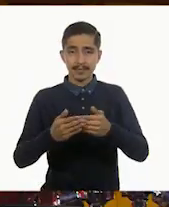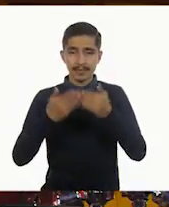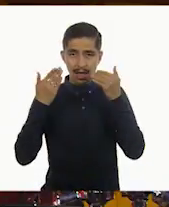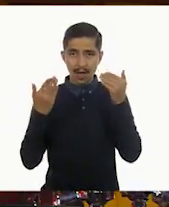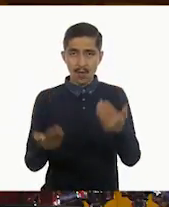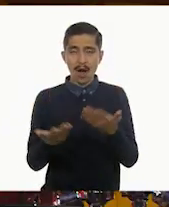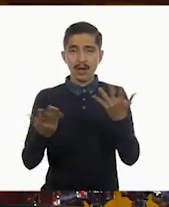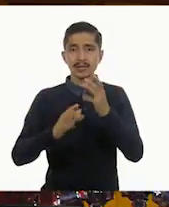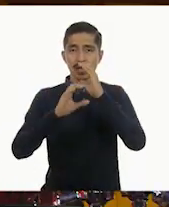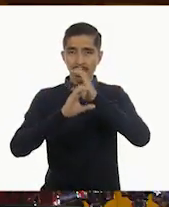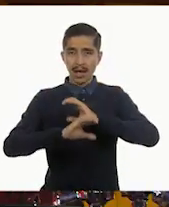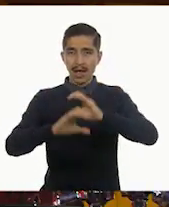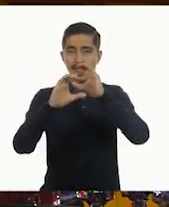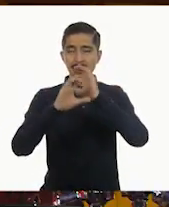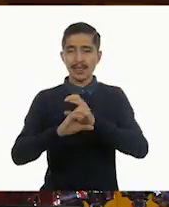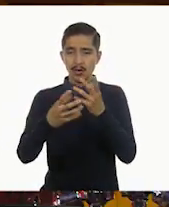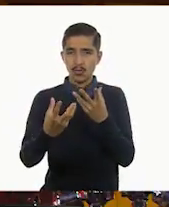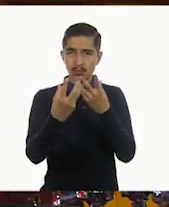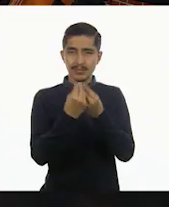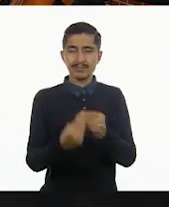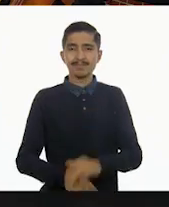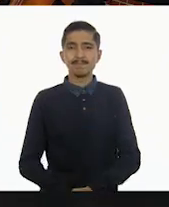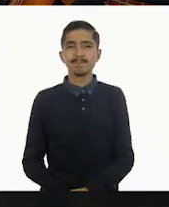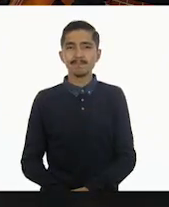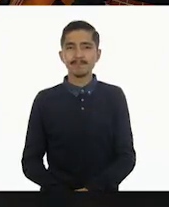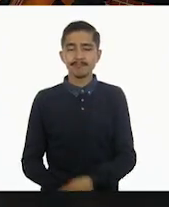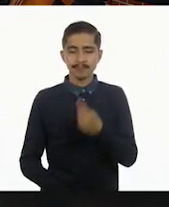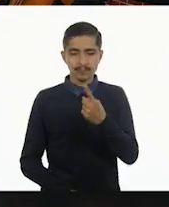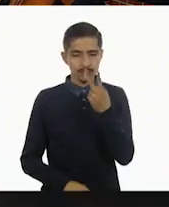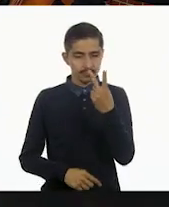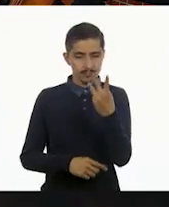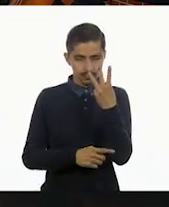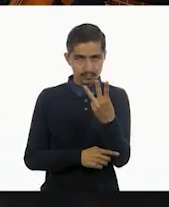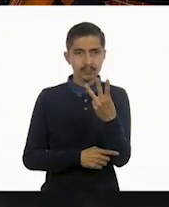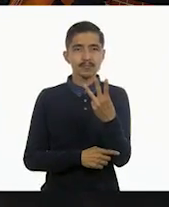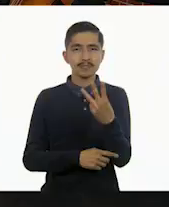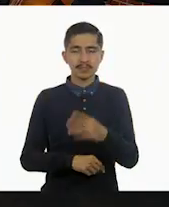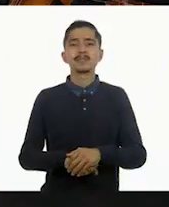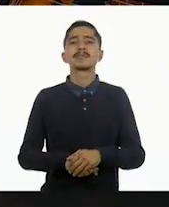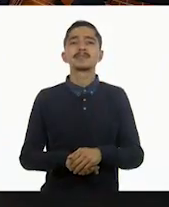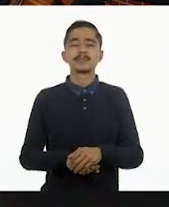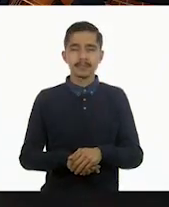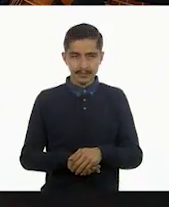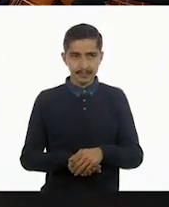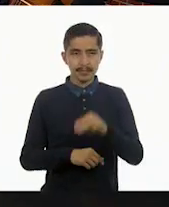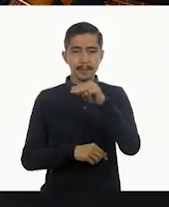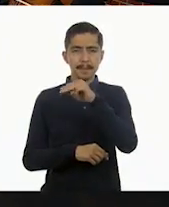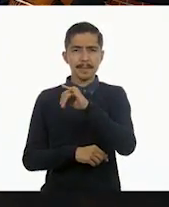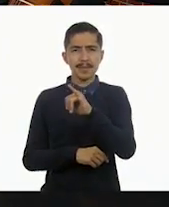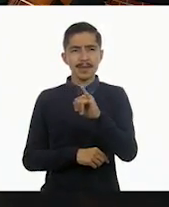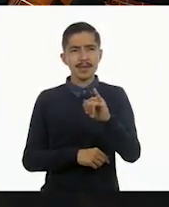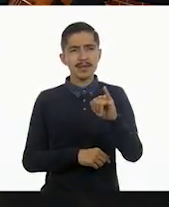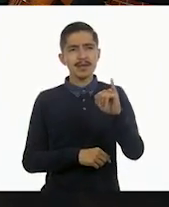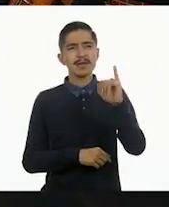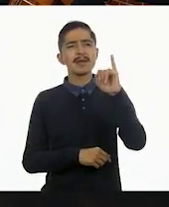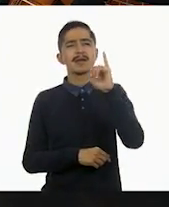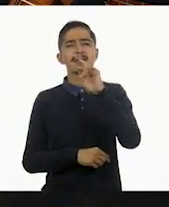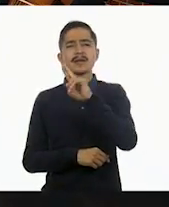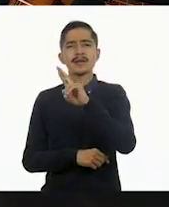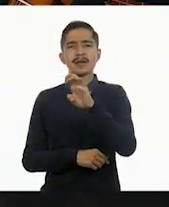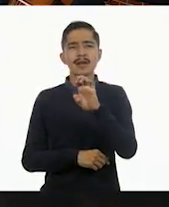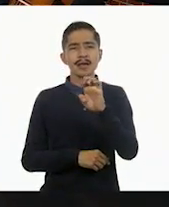Ahora lo entonamos cantando todos juntos. Un, dos, tres y mi,